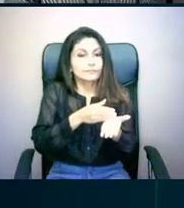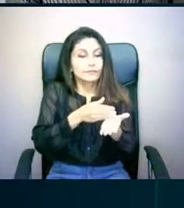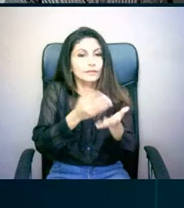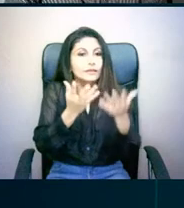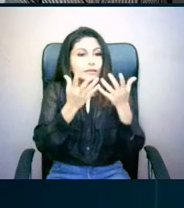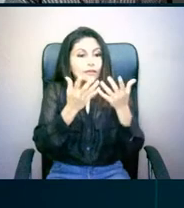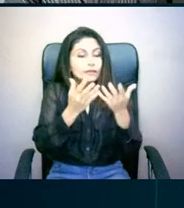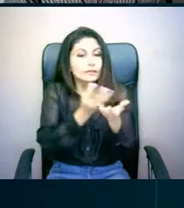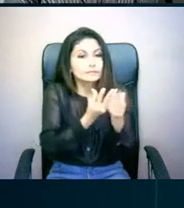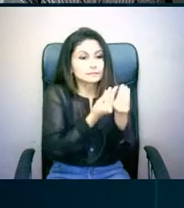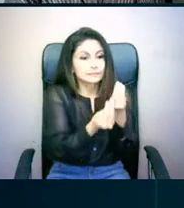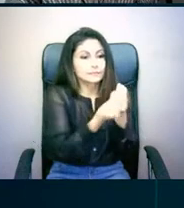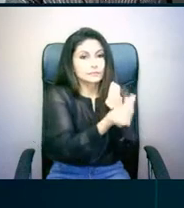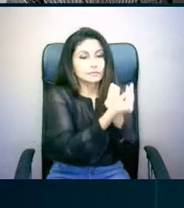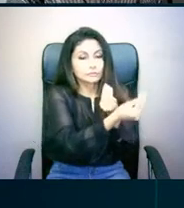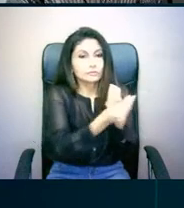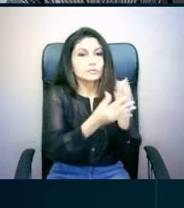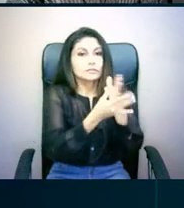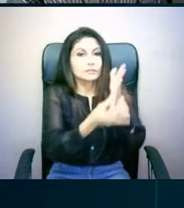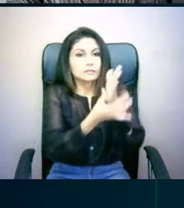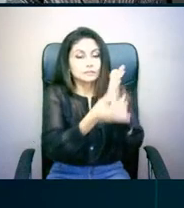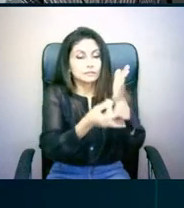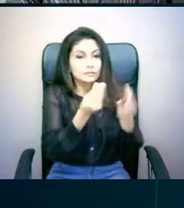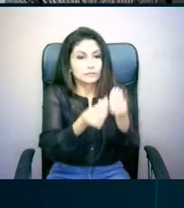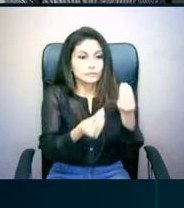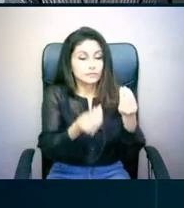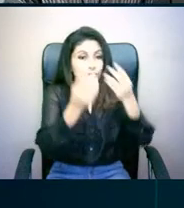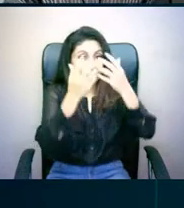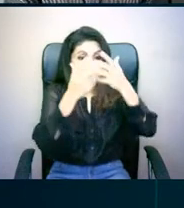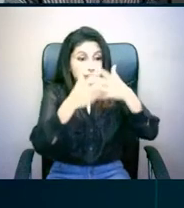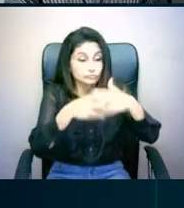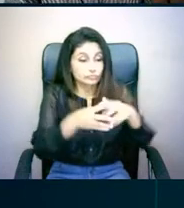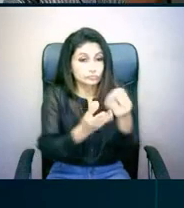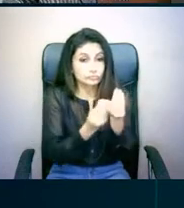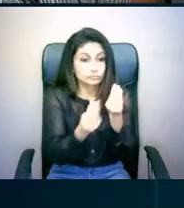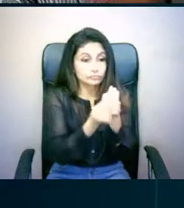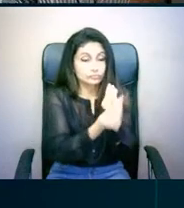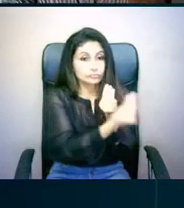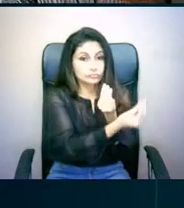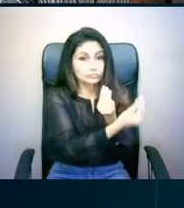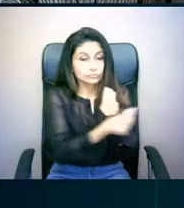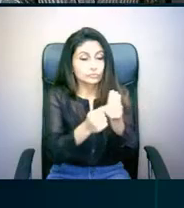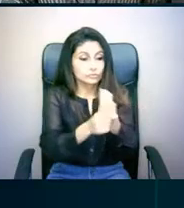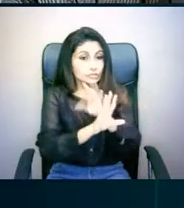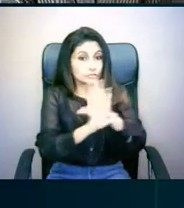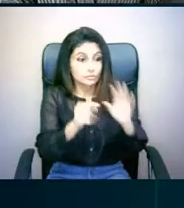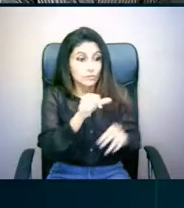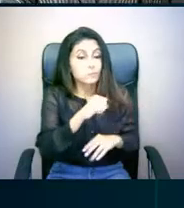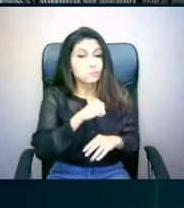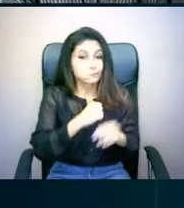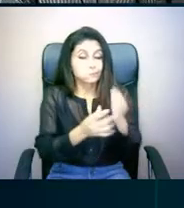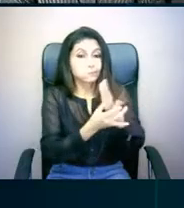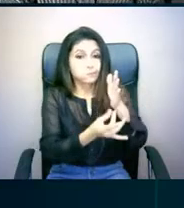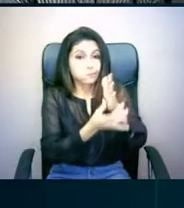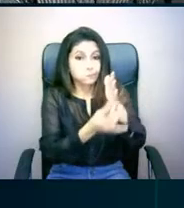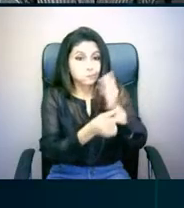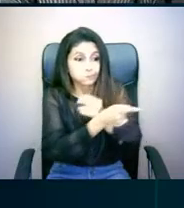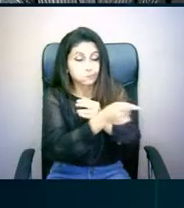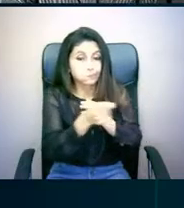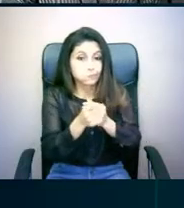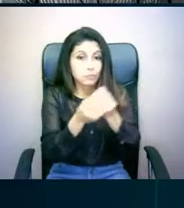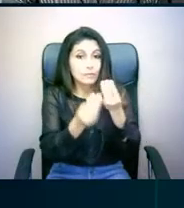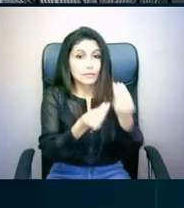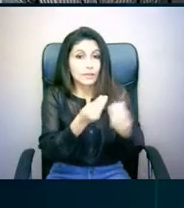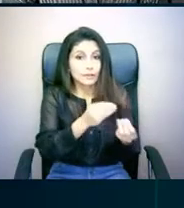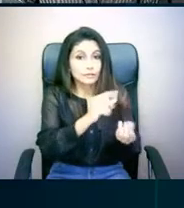un separador en el que el hexano se toma el hexano que ya tiene los lípidos se toma para producir el